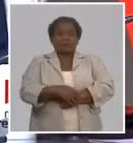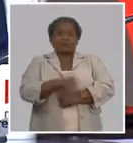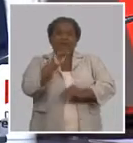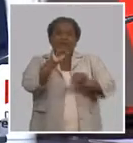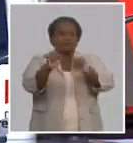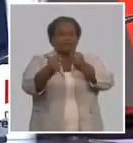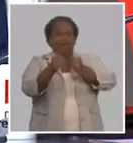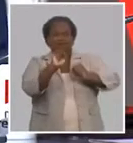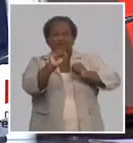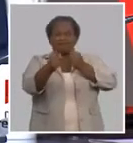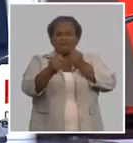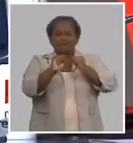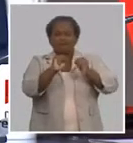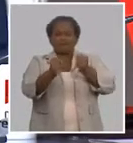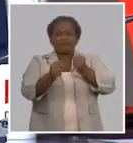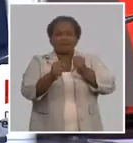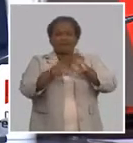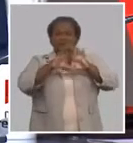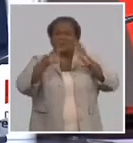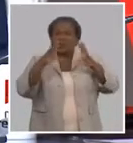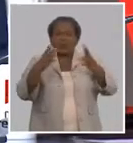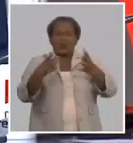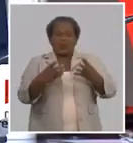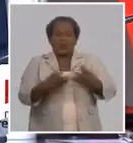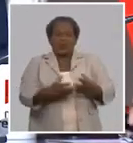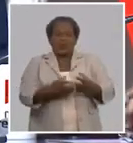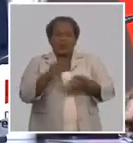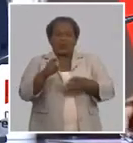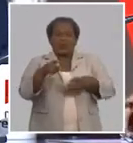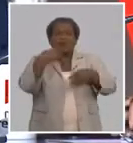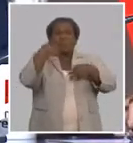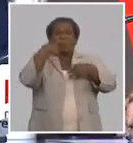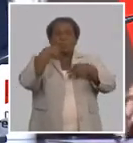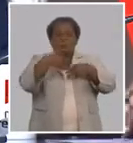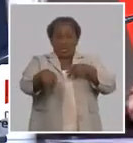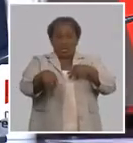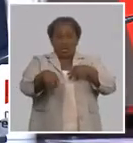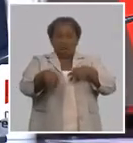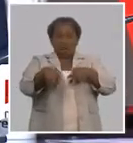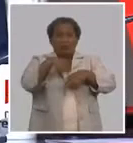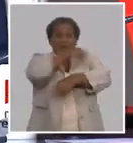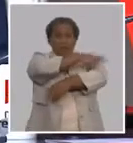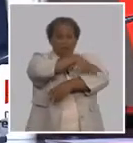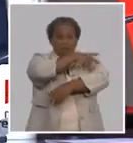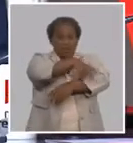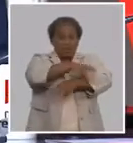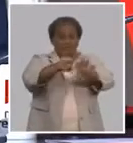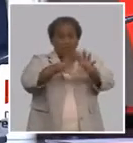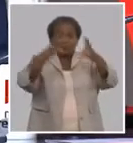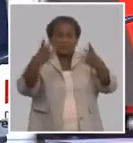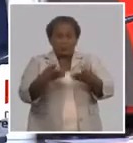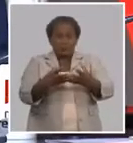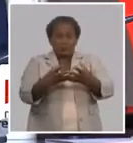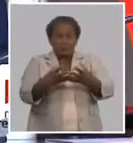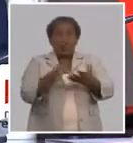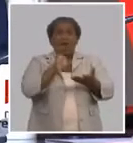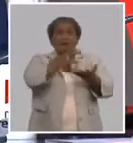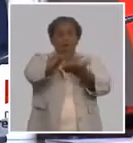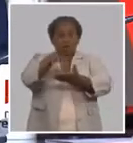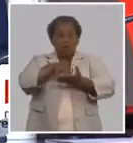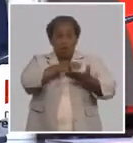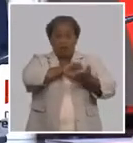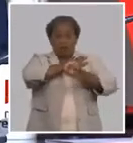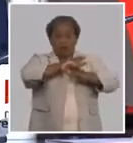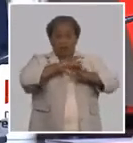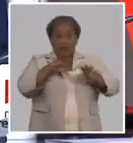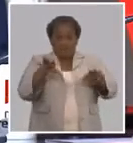monitoreando todo lo que sucedía en otros extremos del mundo sobre todo en lugares donde ya la pandemia